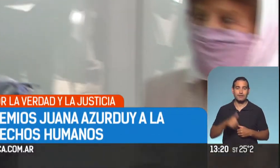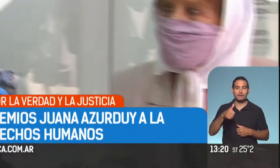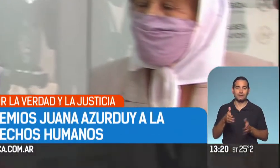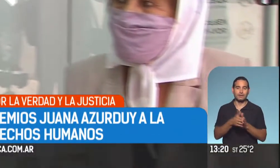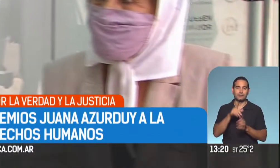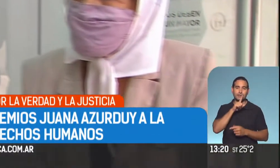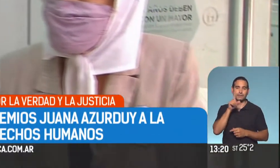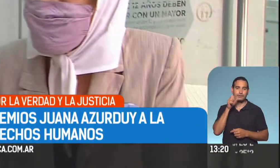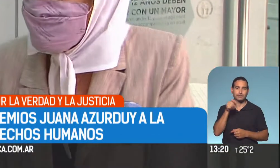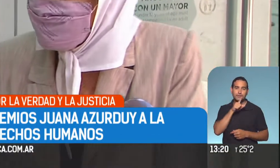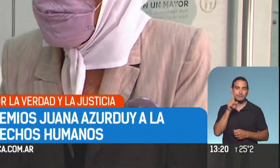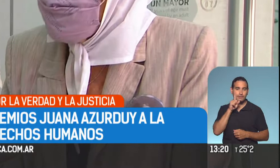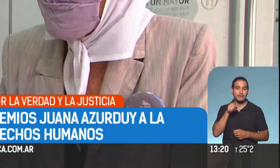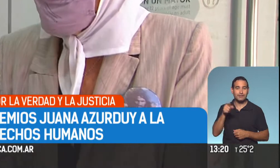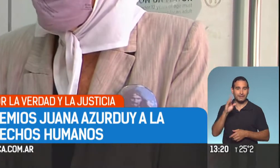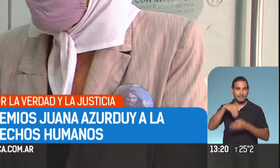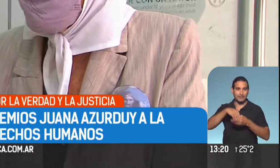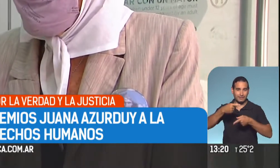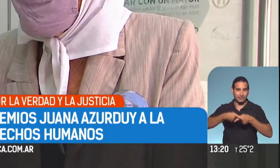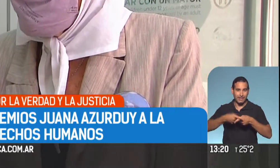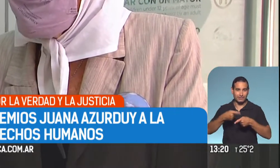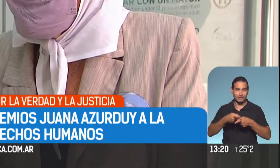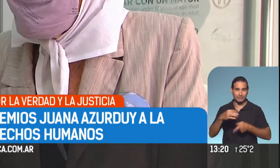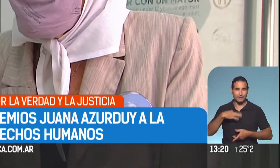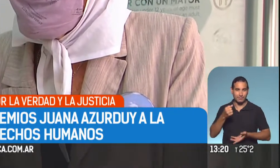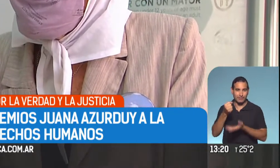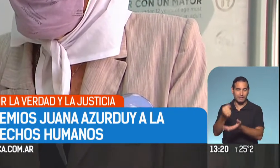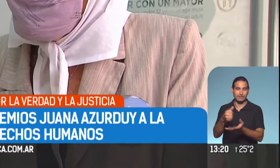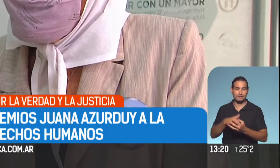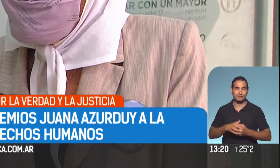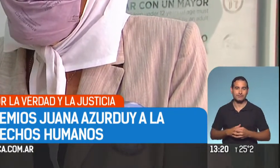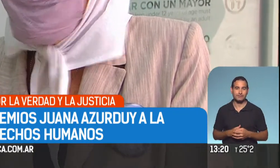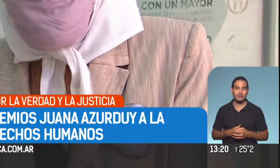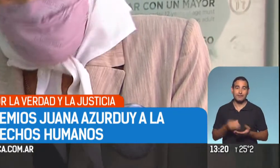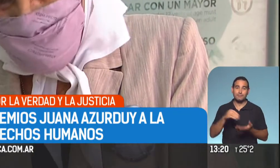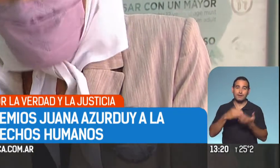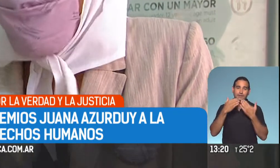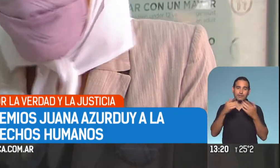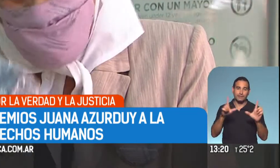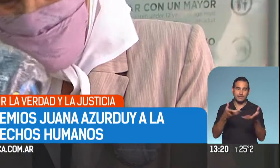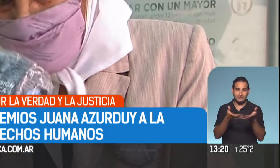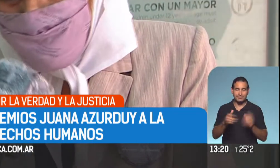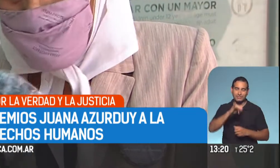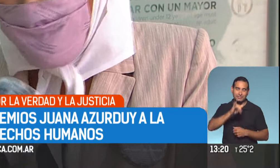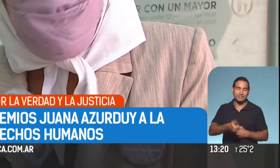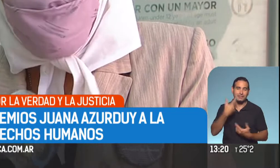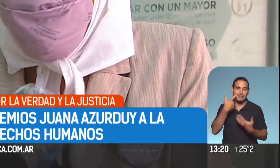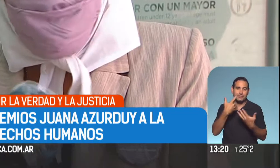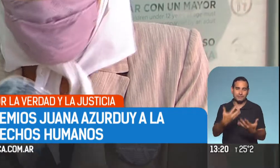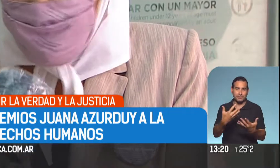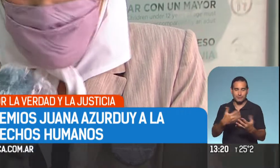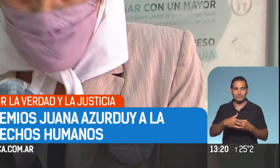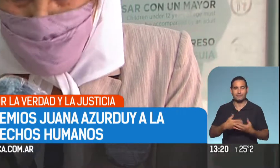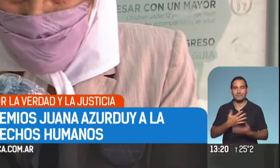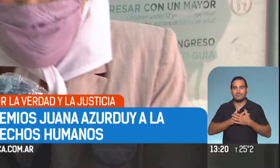Almeida. Tati participó del acto, recibió el premio y además quiere agradecer a la televisión pública. Por supuesto, nuestra